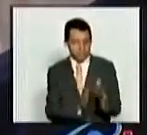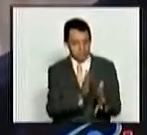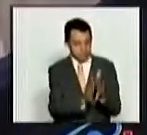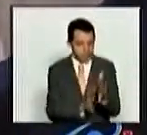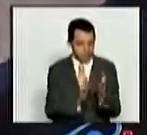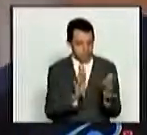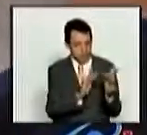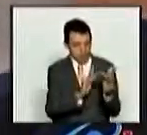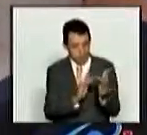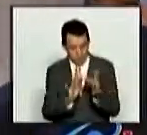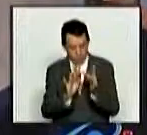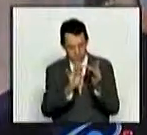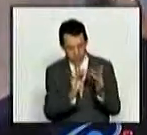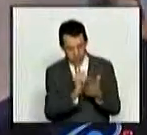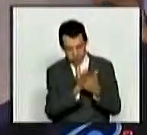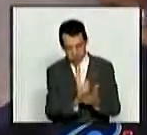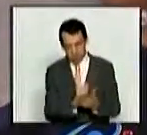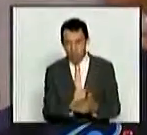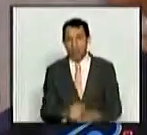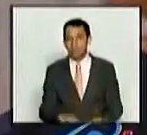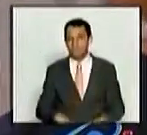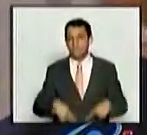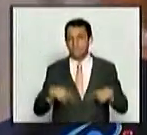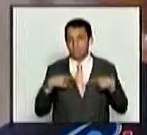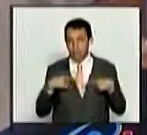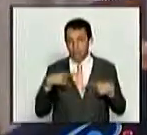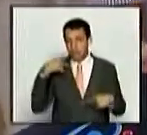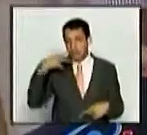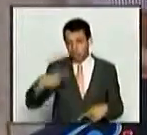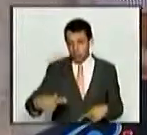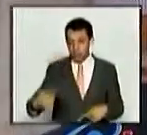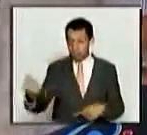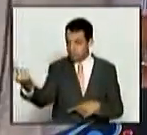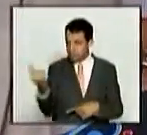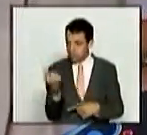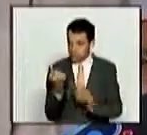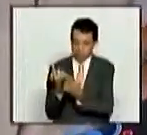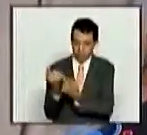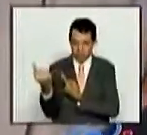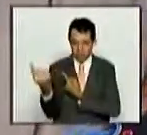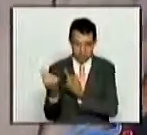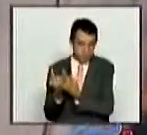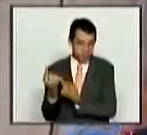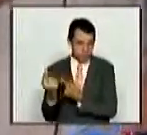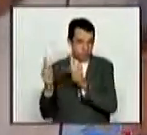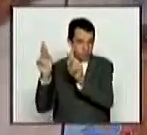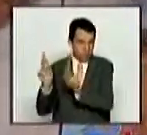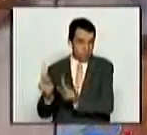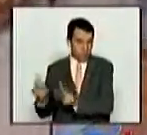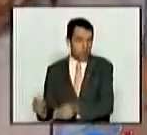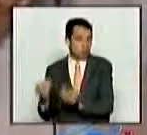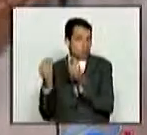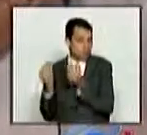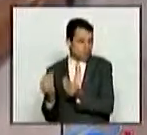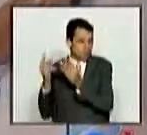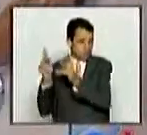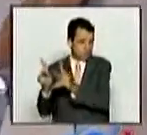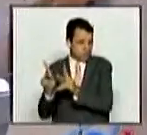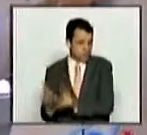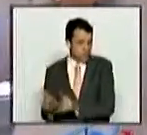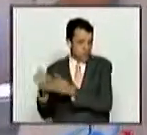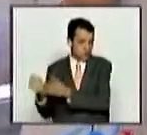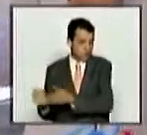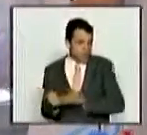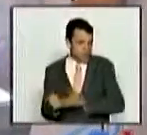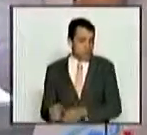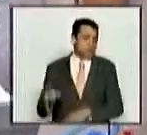terapéutico. Y uno ve historias todos los días. Cuando a mí me llegan pacientes con dolores crónicos, que infortunadamente muchas personas buscan este tipo de